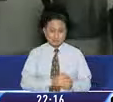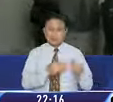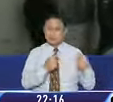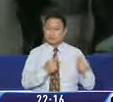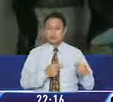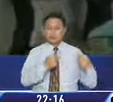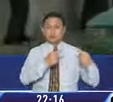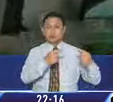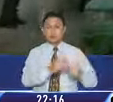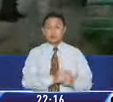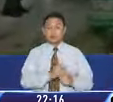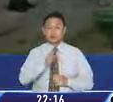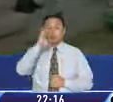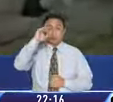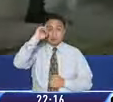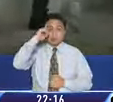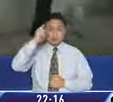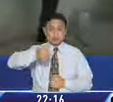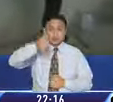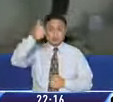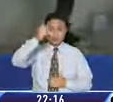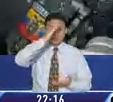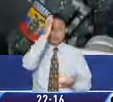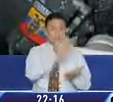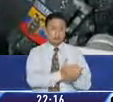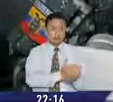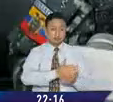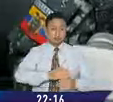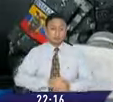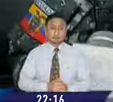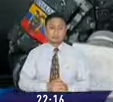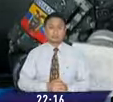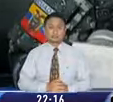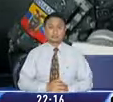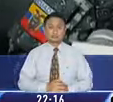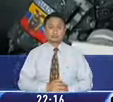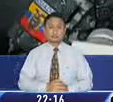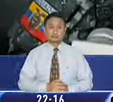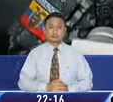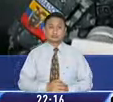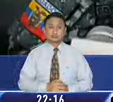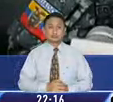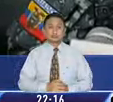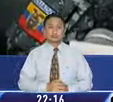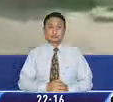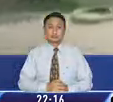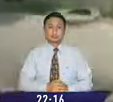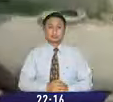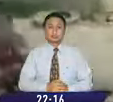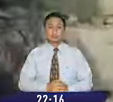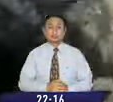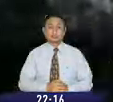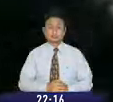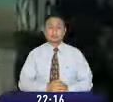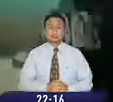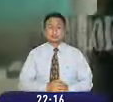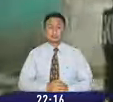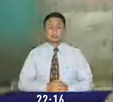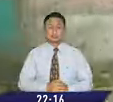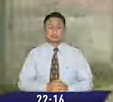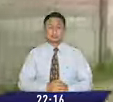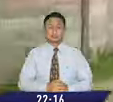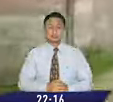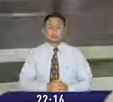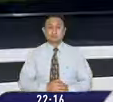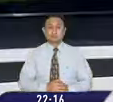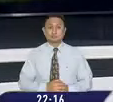se pretende frenar con un estado de excepción. Vamos en el año 440 homicidios. Informó Marilyn